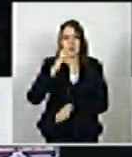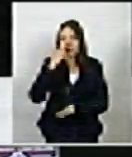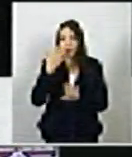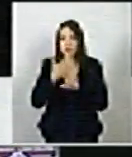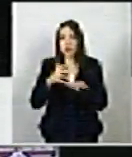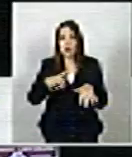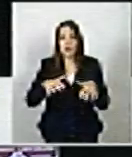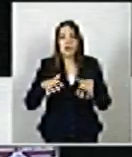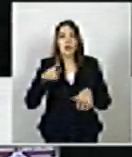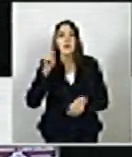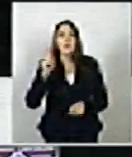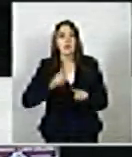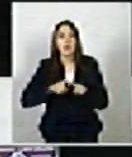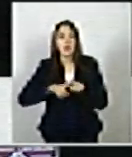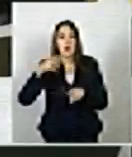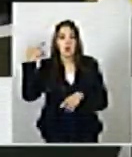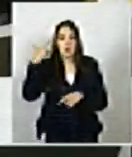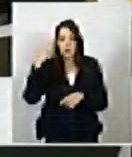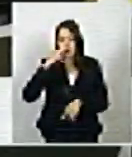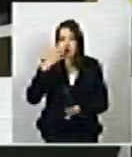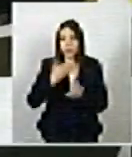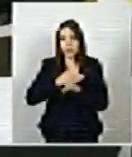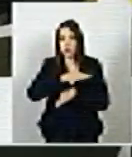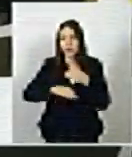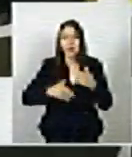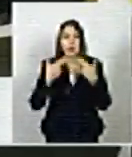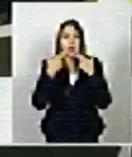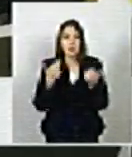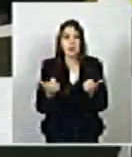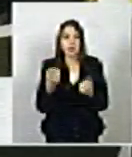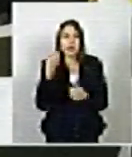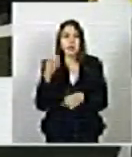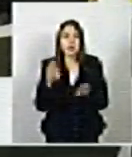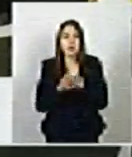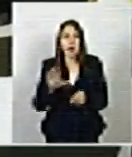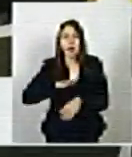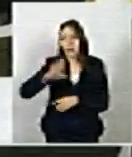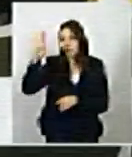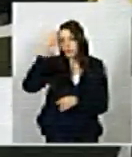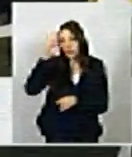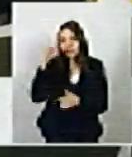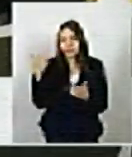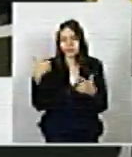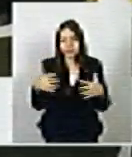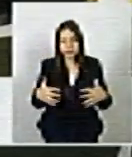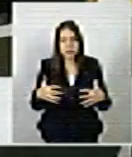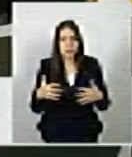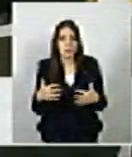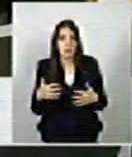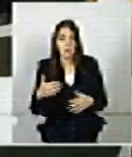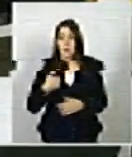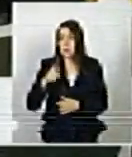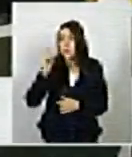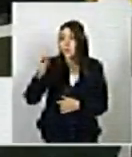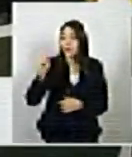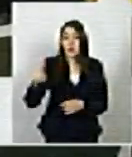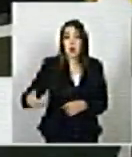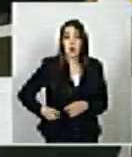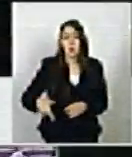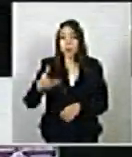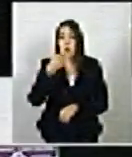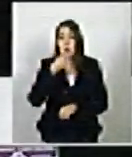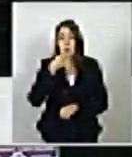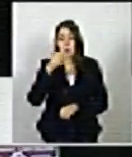lo único que hay de impedir el todo entonces una gran tentación no culpa un solo porque él se formó en esa escuela